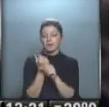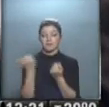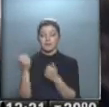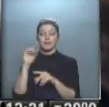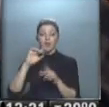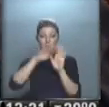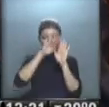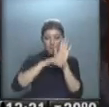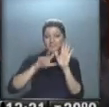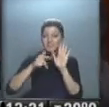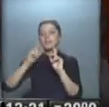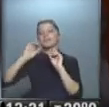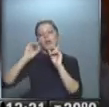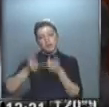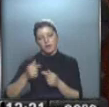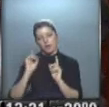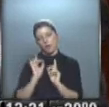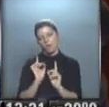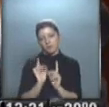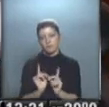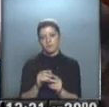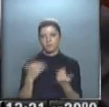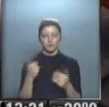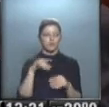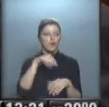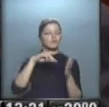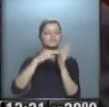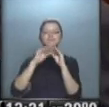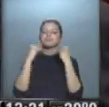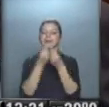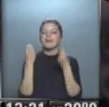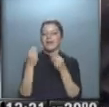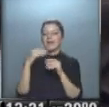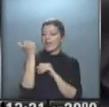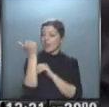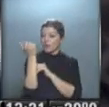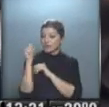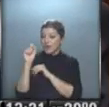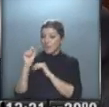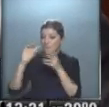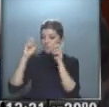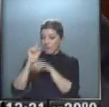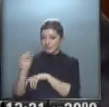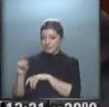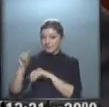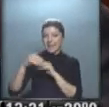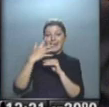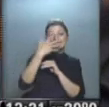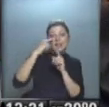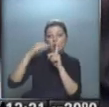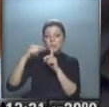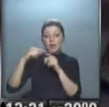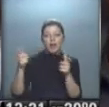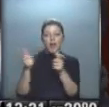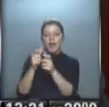grupo Clarín y es inconstitucional. ¿Con esto qué quiero decir? De los 6 incumplimientos que tiene el grupo Clarín, la Cámara lo salva en 5.5.